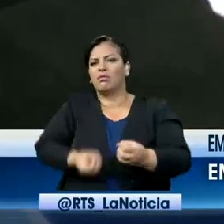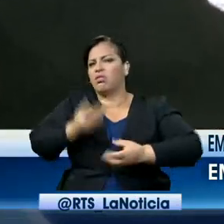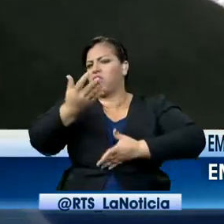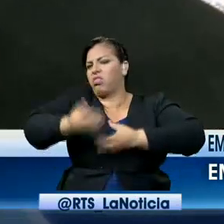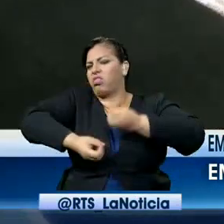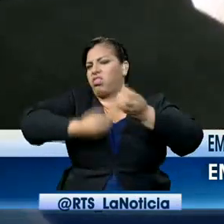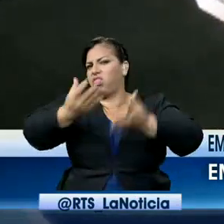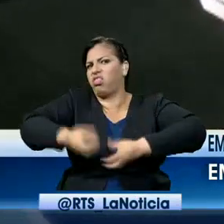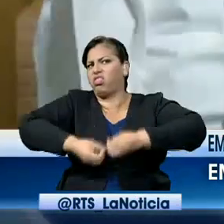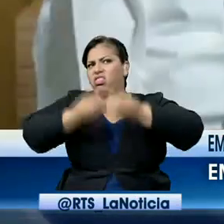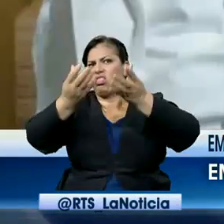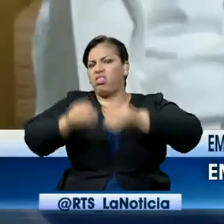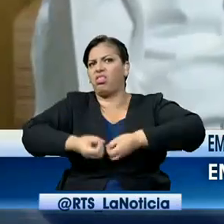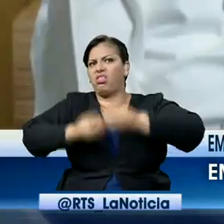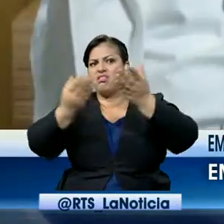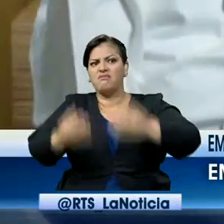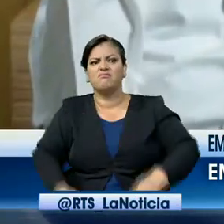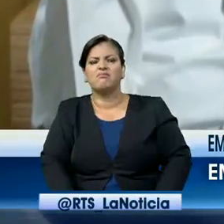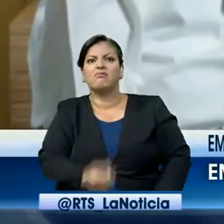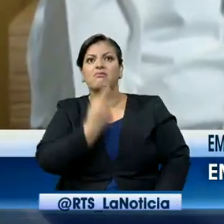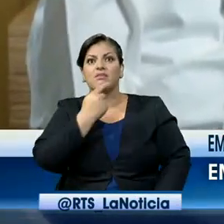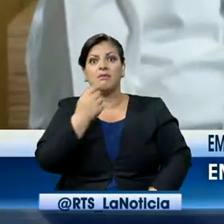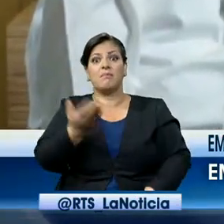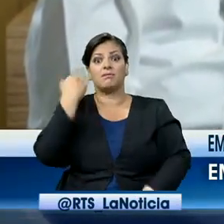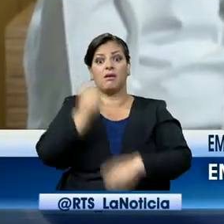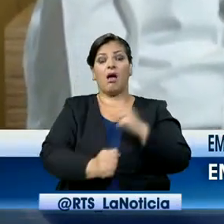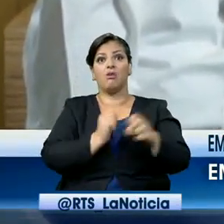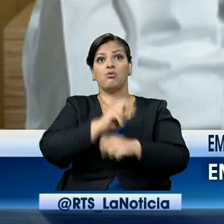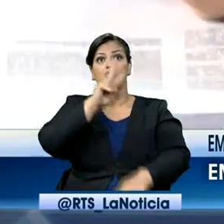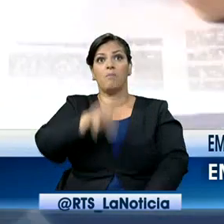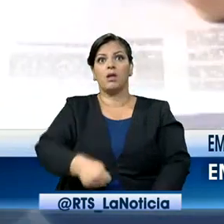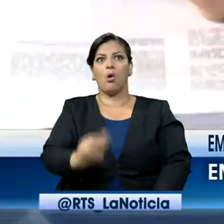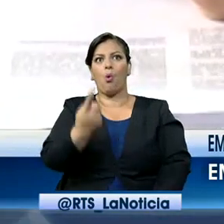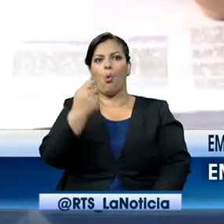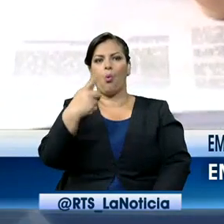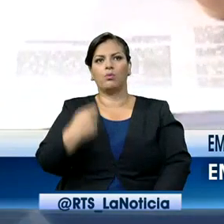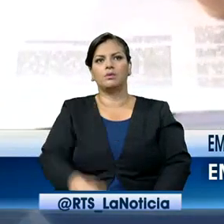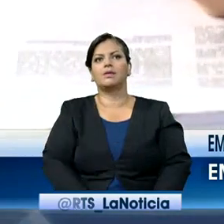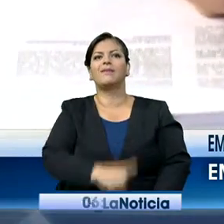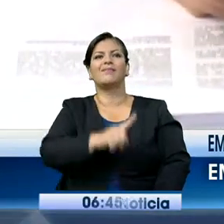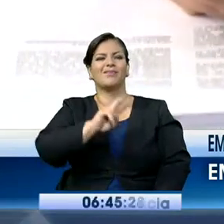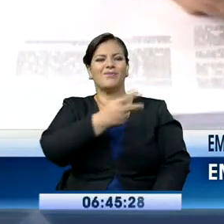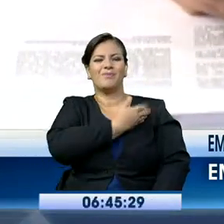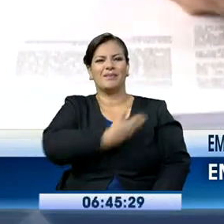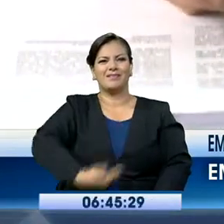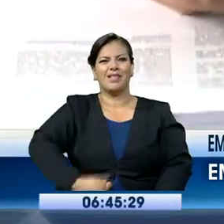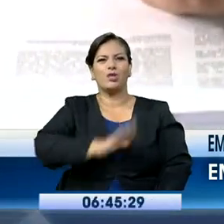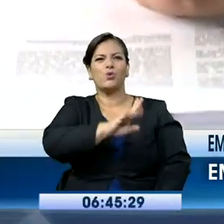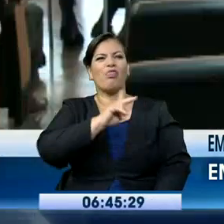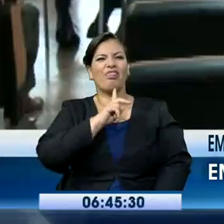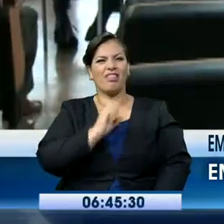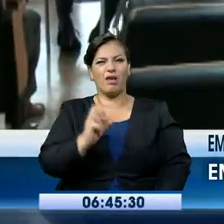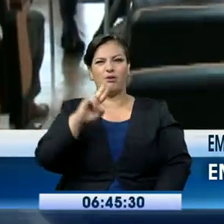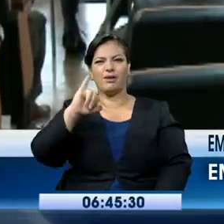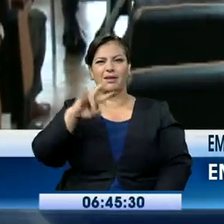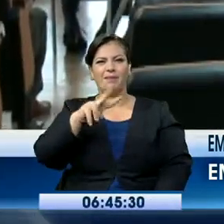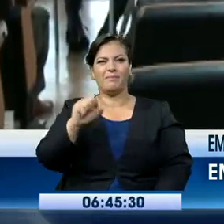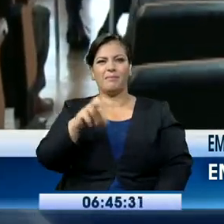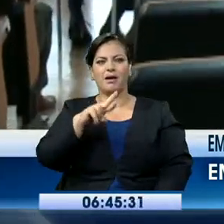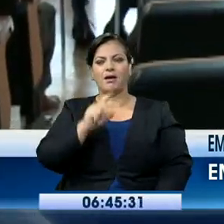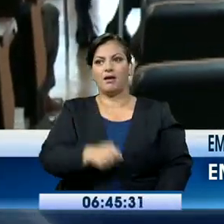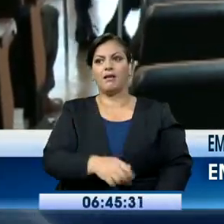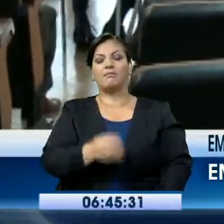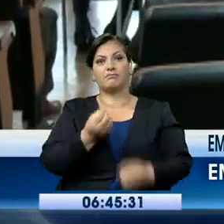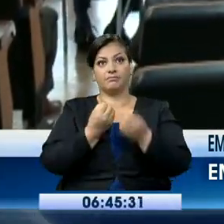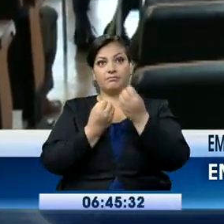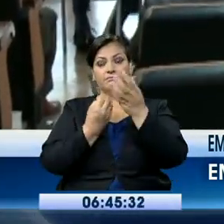Ecuador. Santos dijo que en el 2011 Rivera le buscó indicándole que él era la persona que intermediaba a los negocios del sector